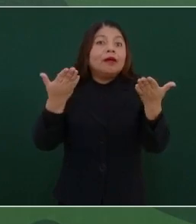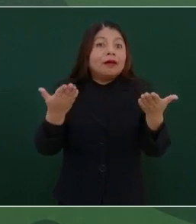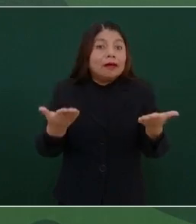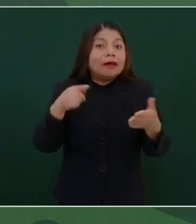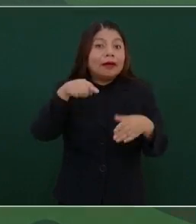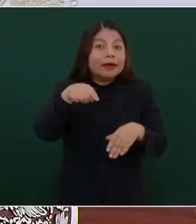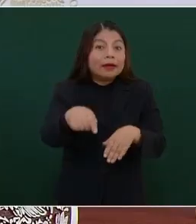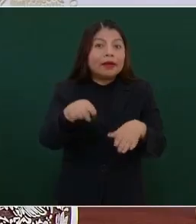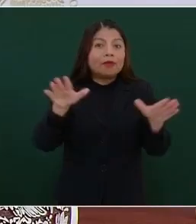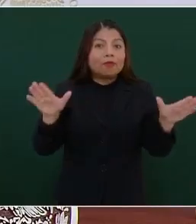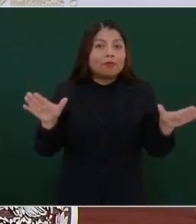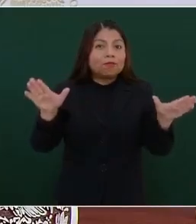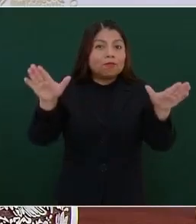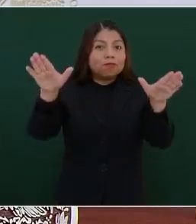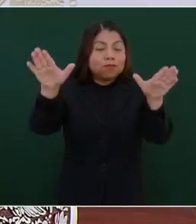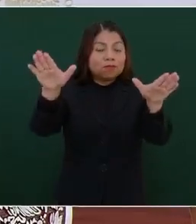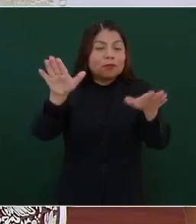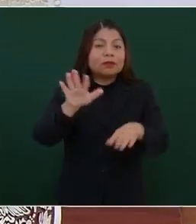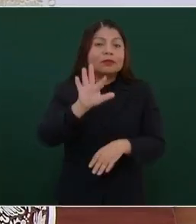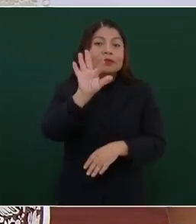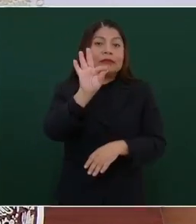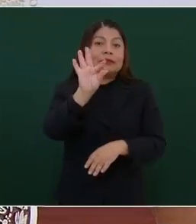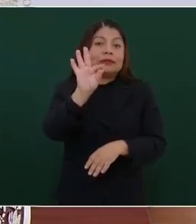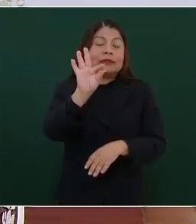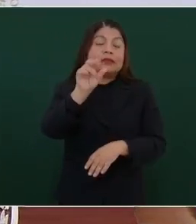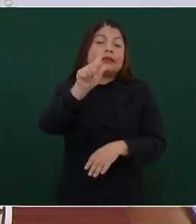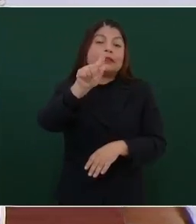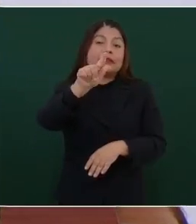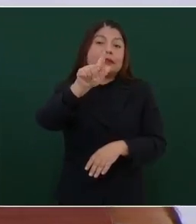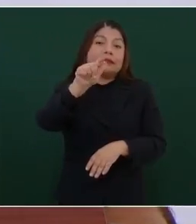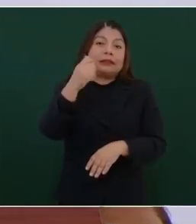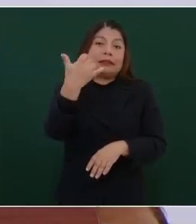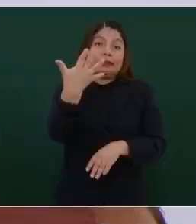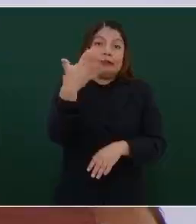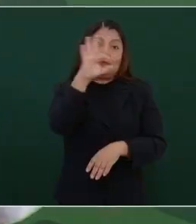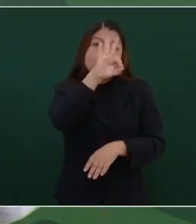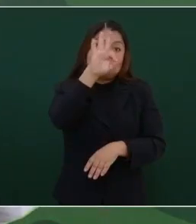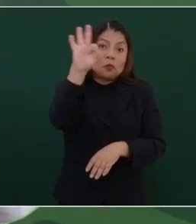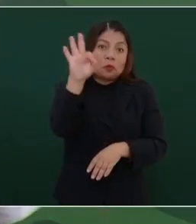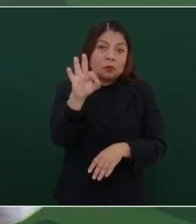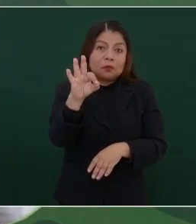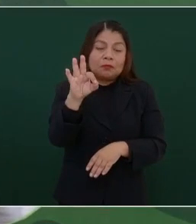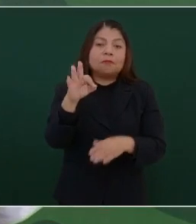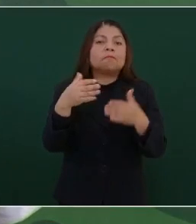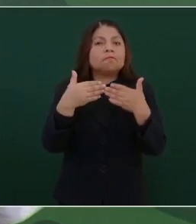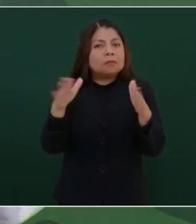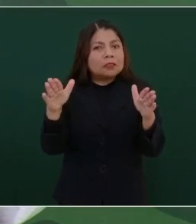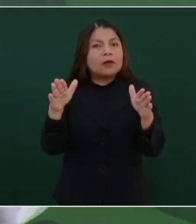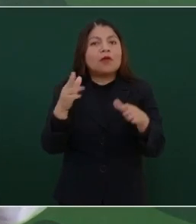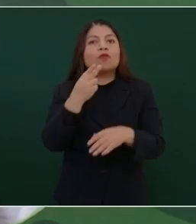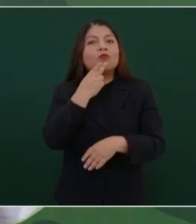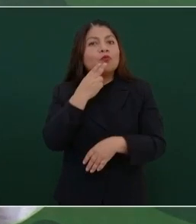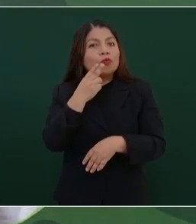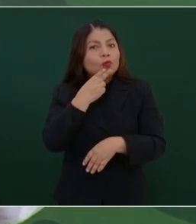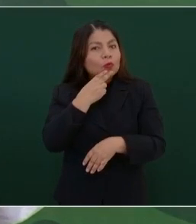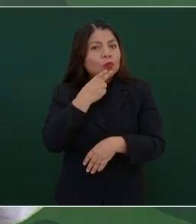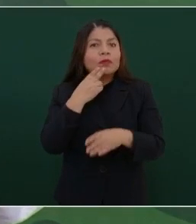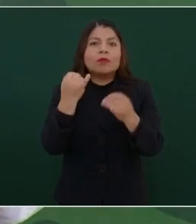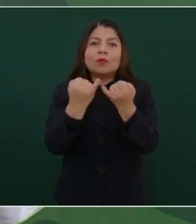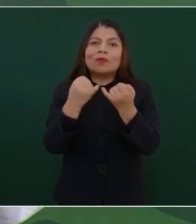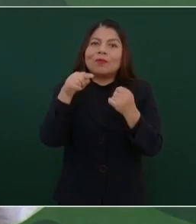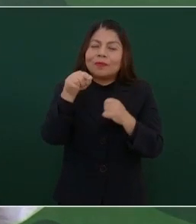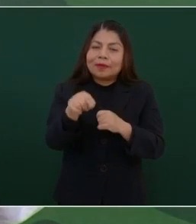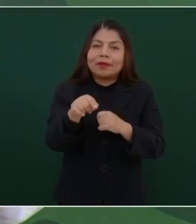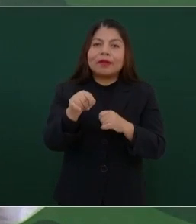75% de su capacidad. Ya es el segundo aeropuerto en transporte de carga en el país.